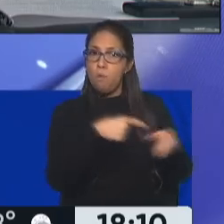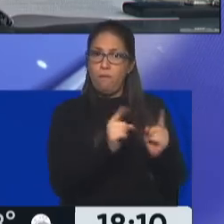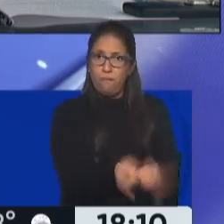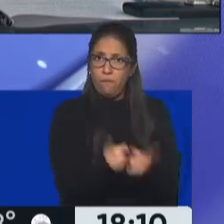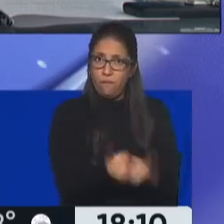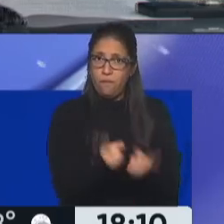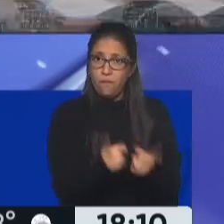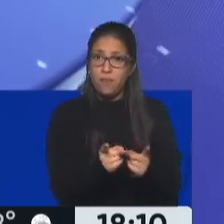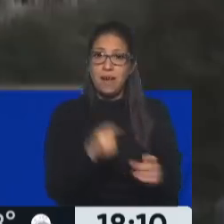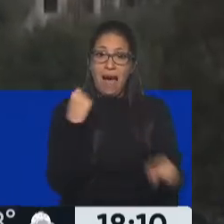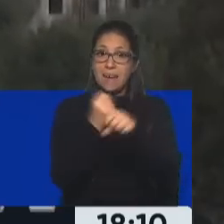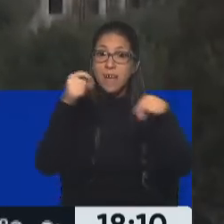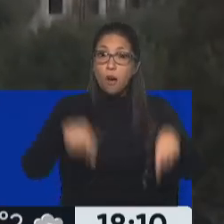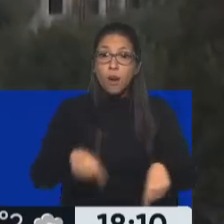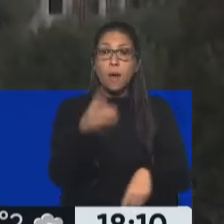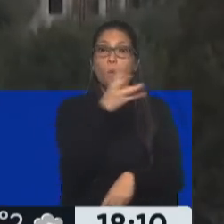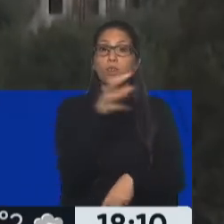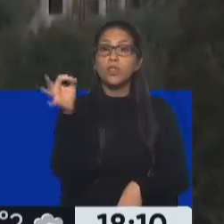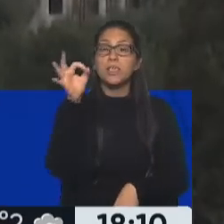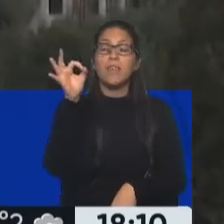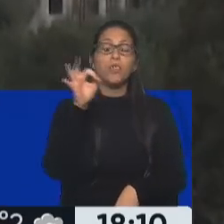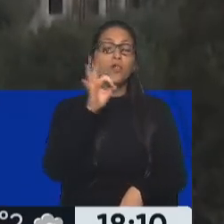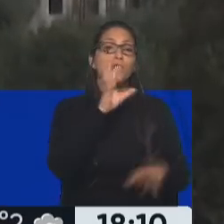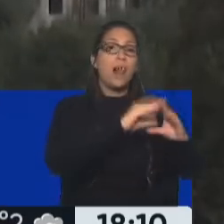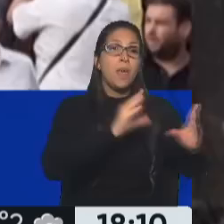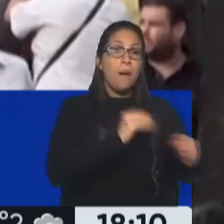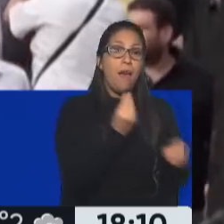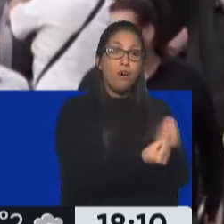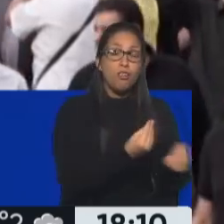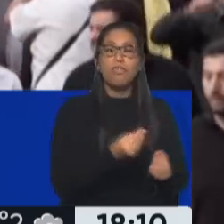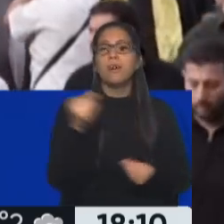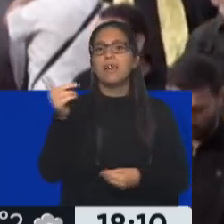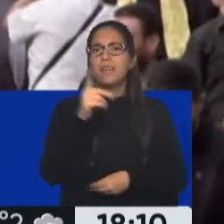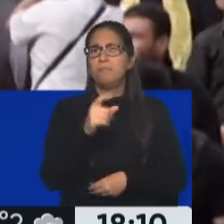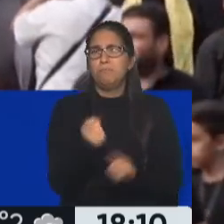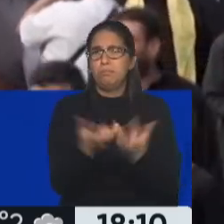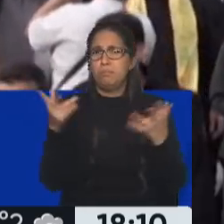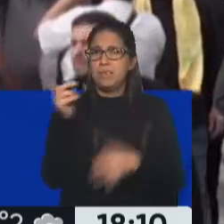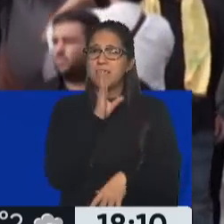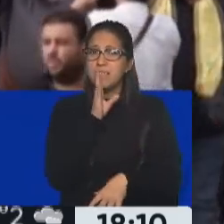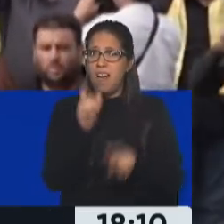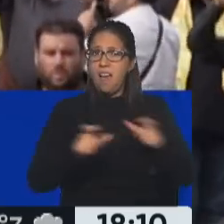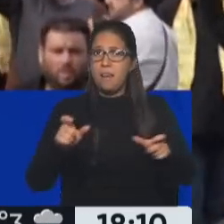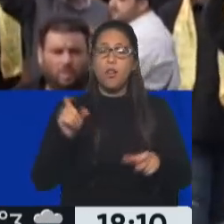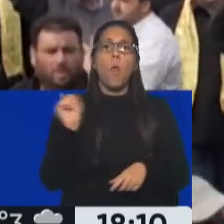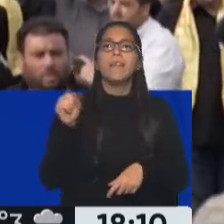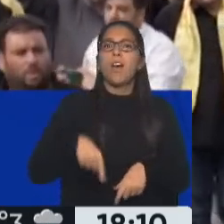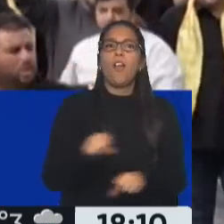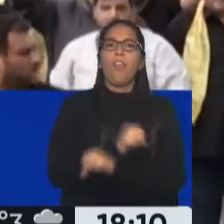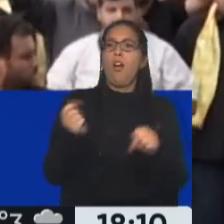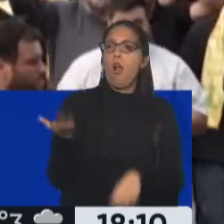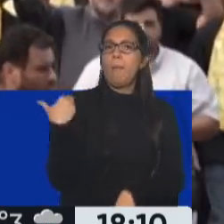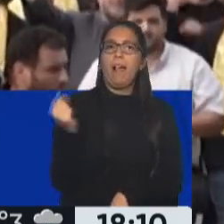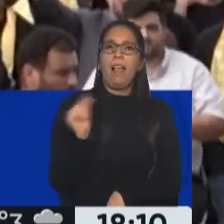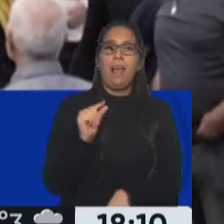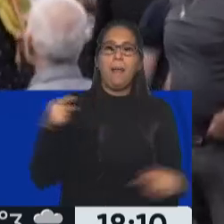considera que fueron asesinados 400 libaneses y decenas de israelíes. Esto lo quiero remarcar porque no es que surgió ahora en estos últimos días,